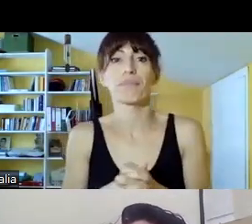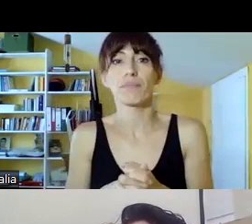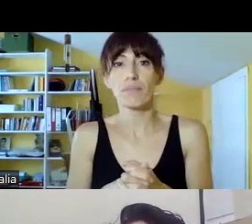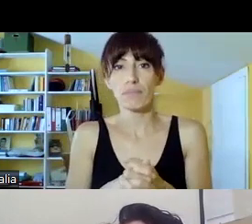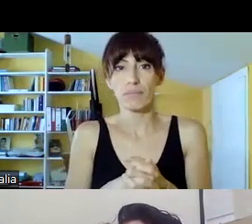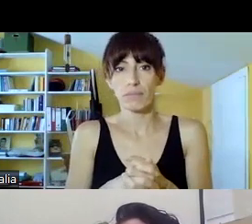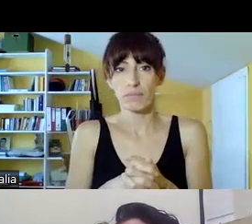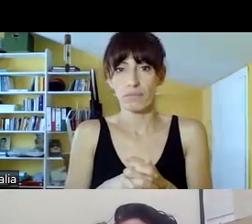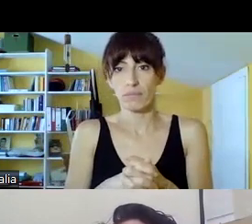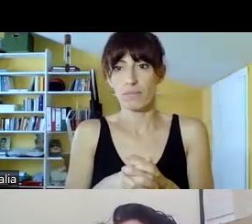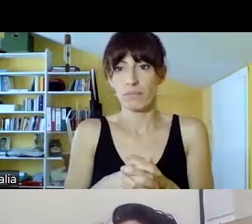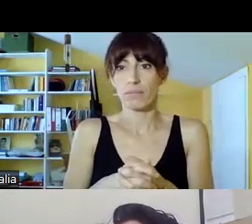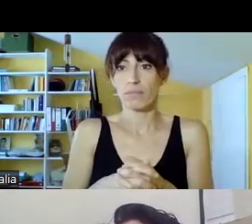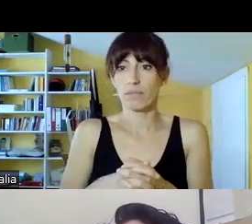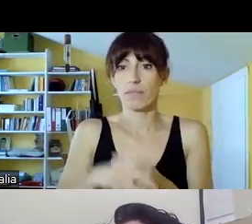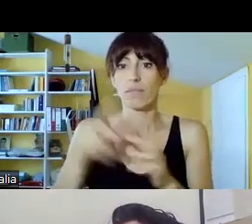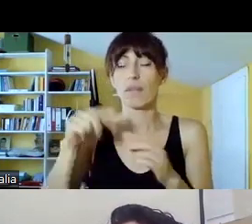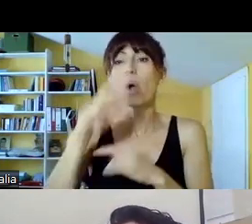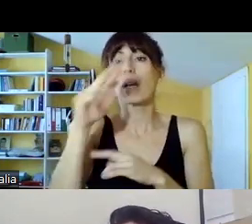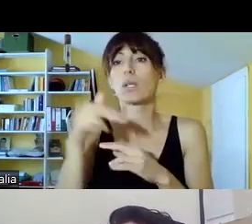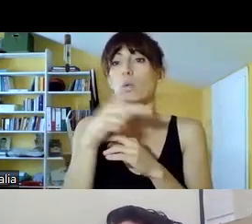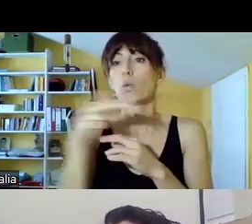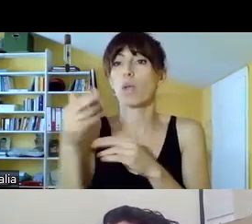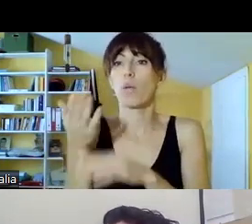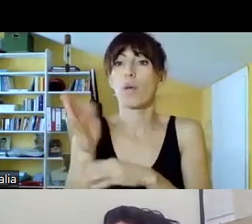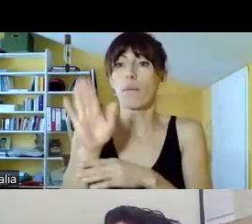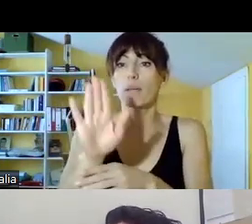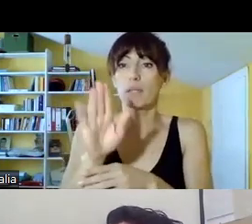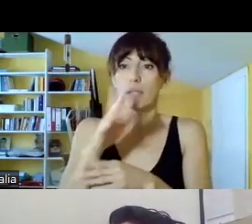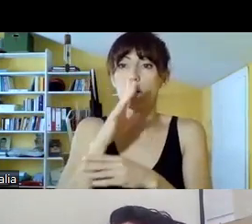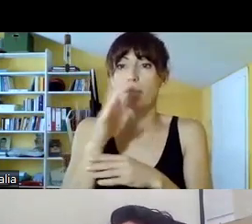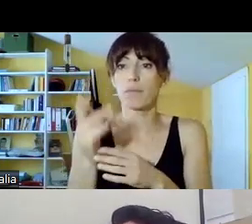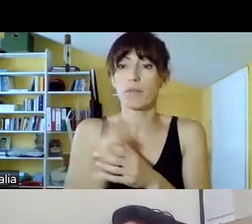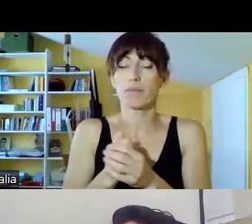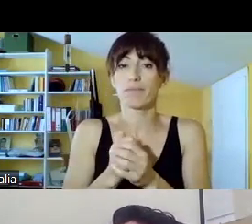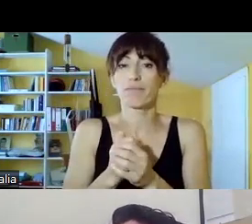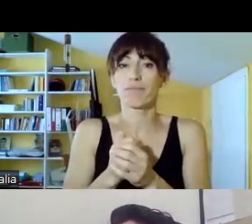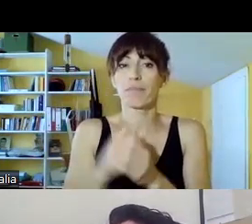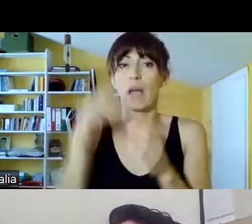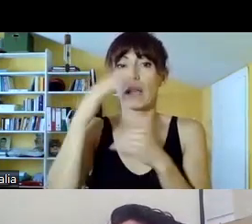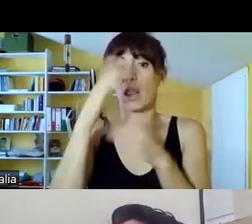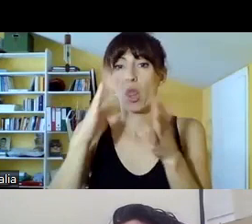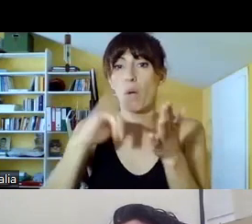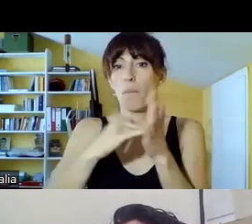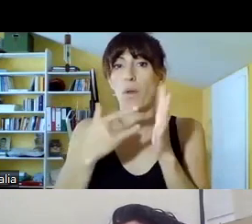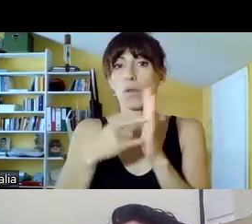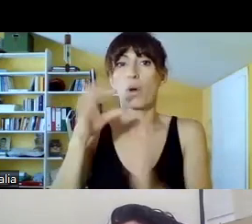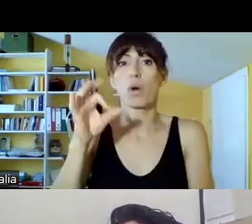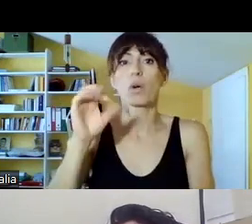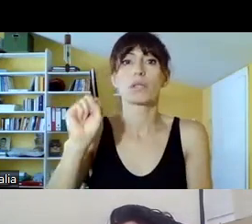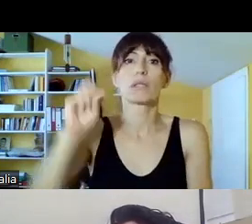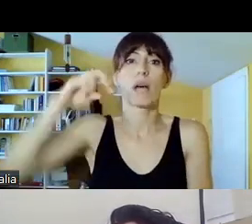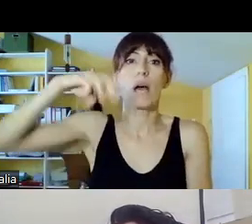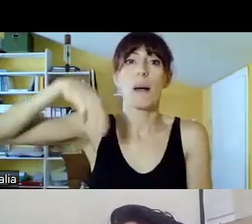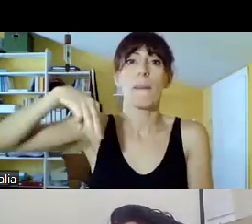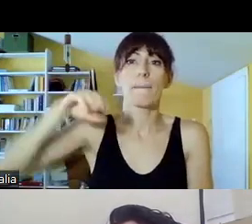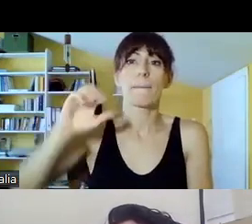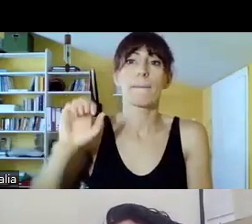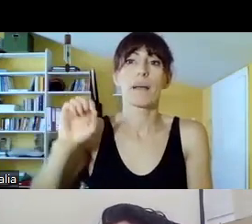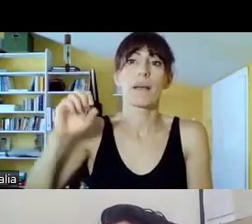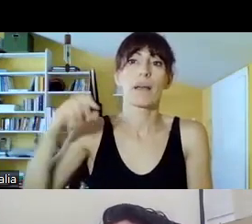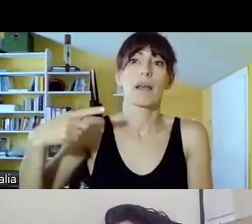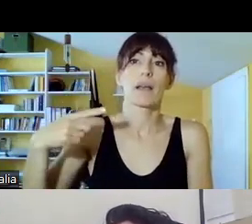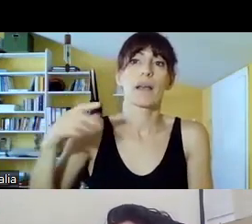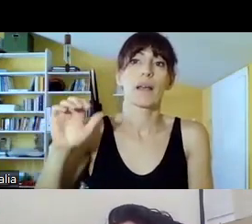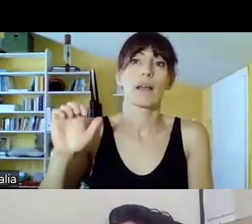Hoy los resultados que os voy a presentar se engloban dentro del proyecto SAMEGEN y mediante